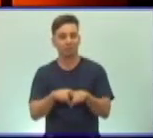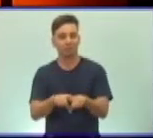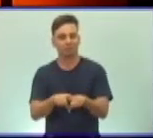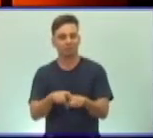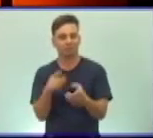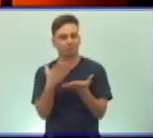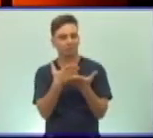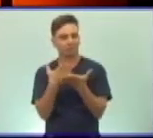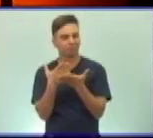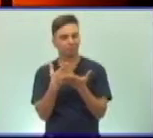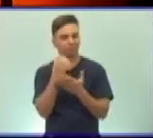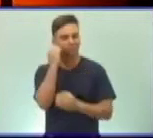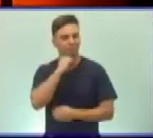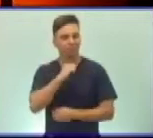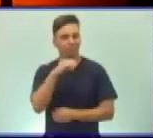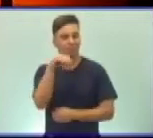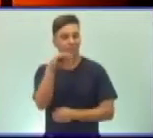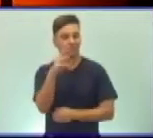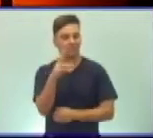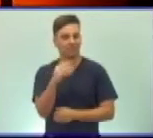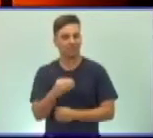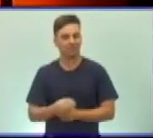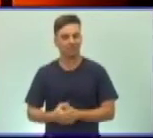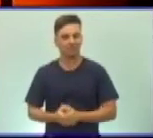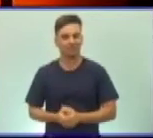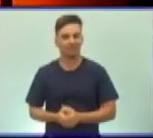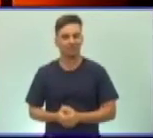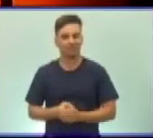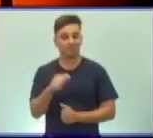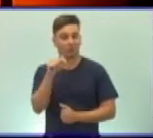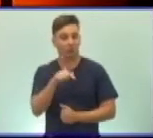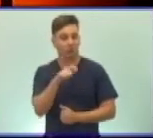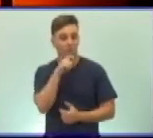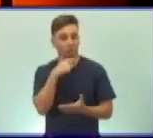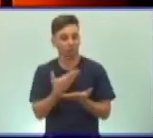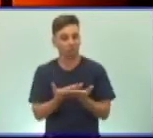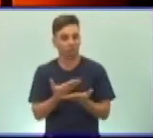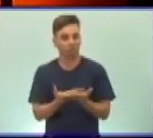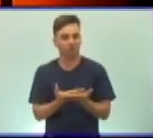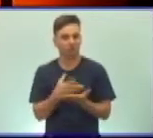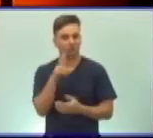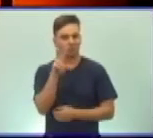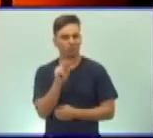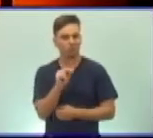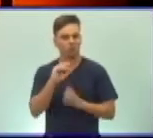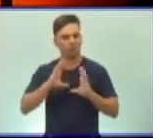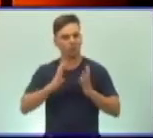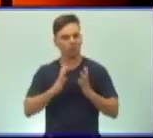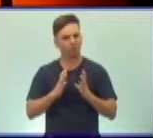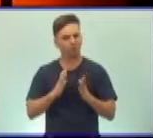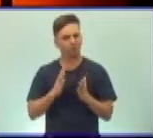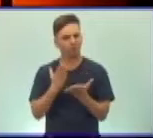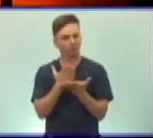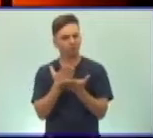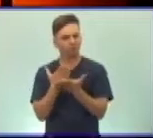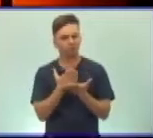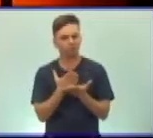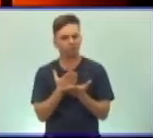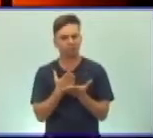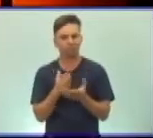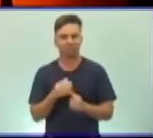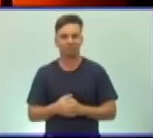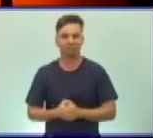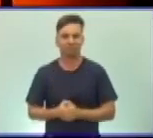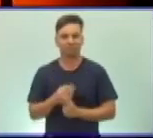saberes matemáticos. Pero bien, hoy les voy a proponer una nueva estrategia de trabajo. Sí,